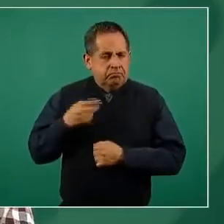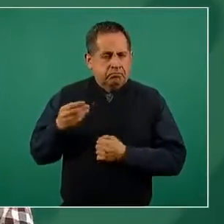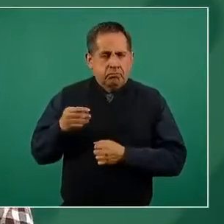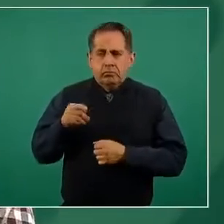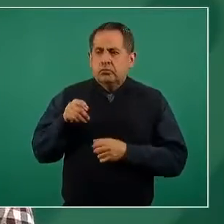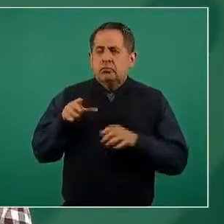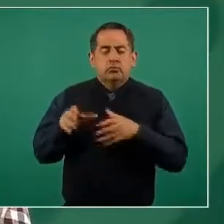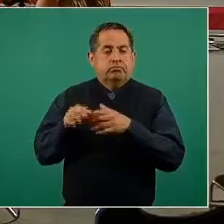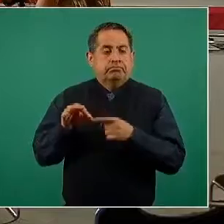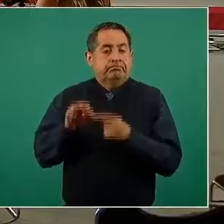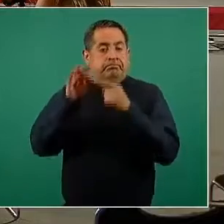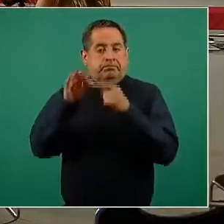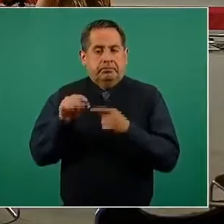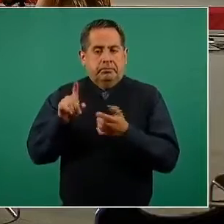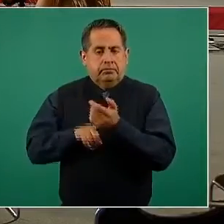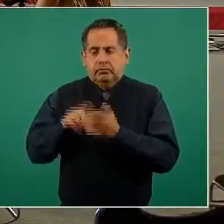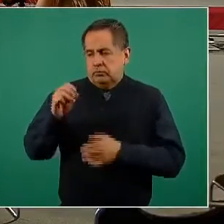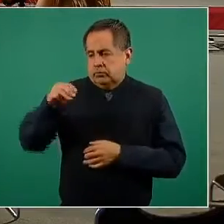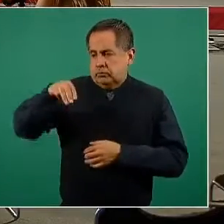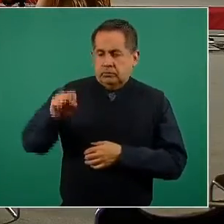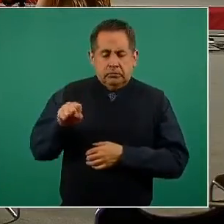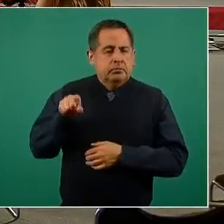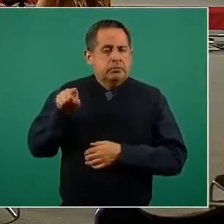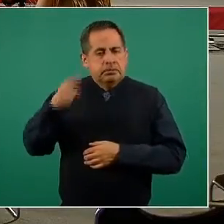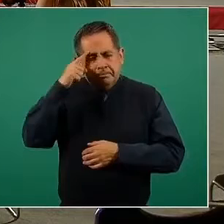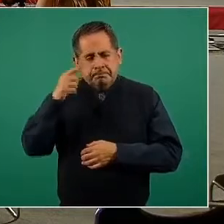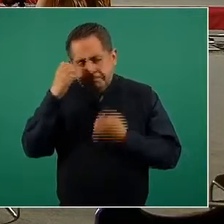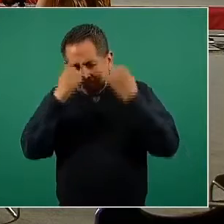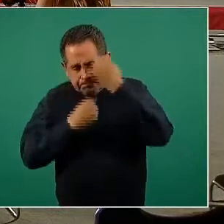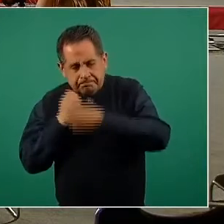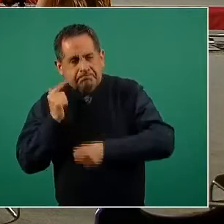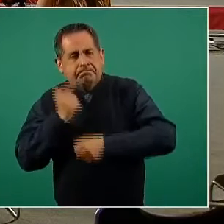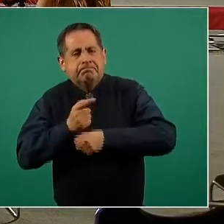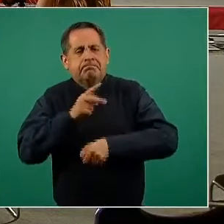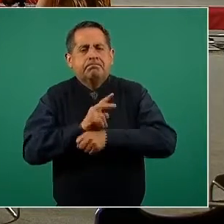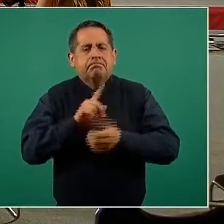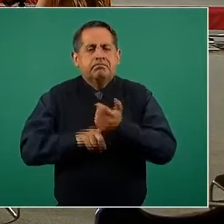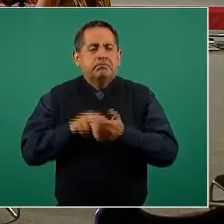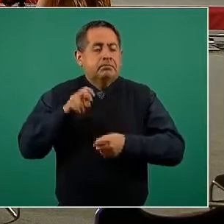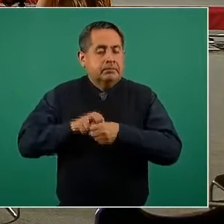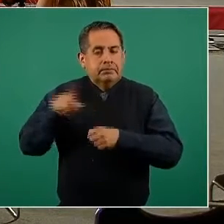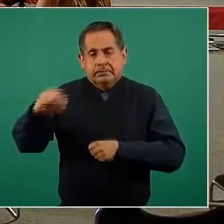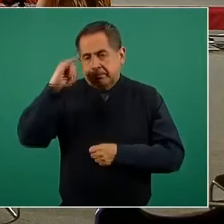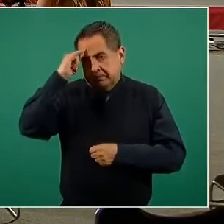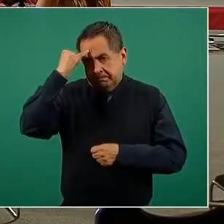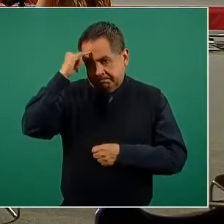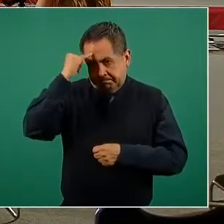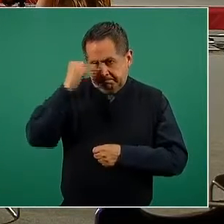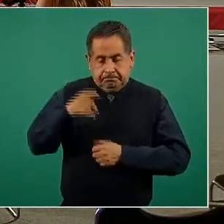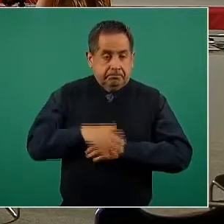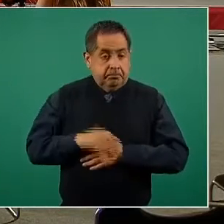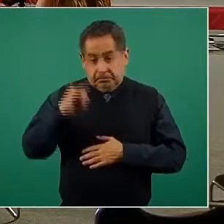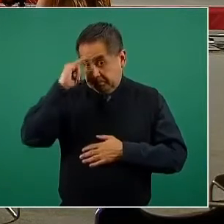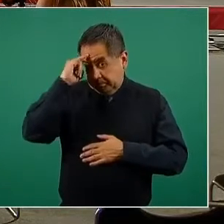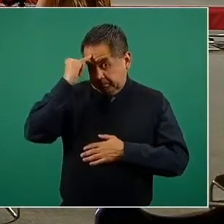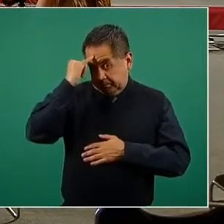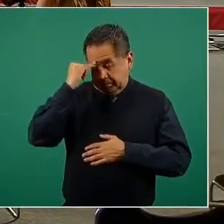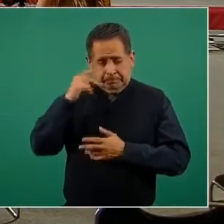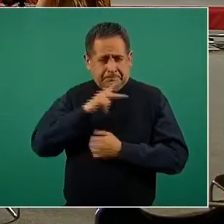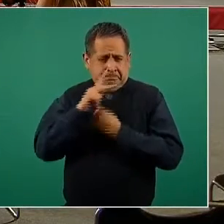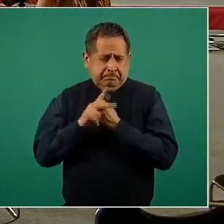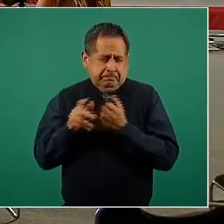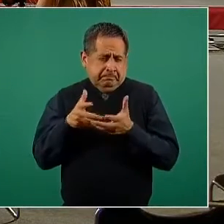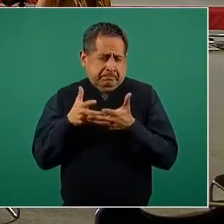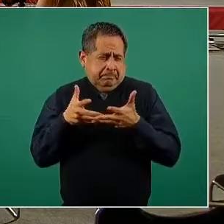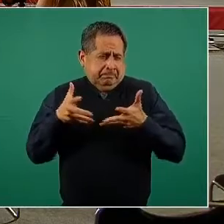una misión especial de la Organización Mundial de la Salud para evaluar el sistema de vigilancia epidemiológica de la India. India es un país muy extenso,